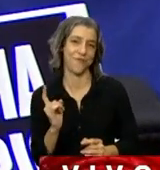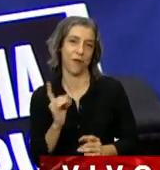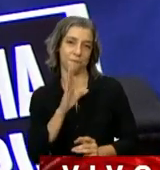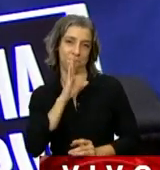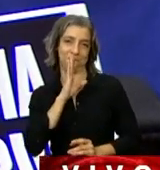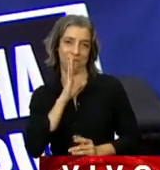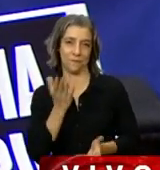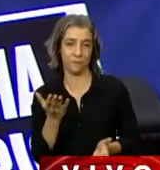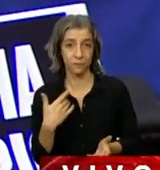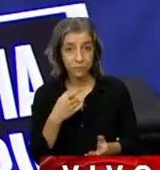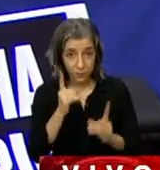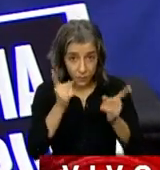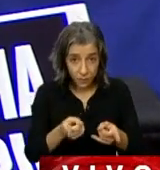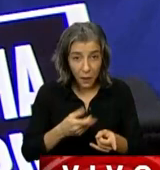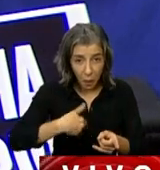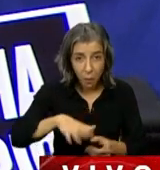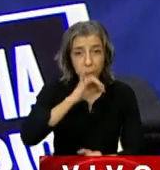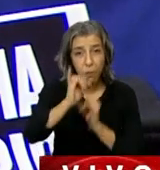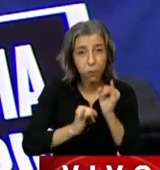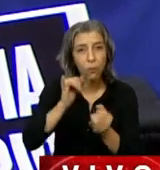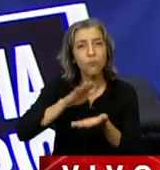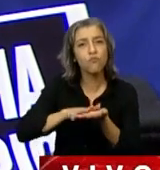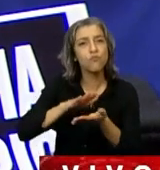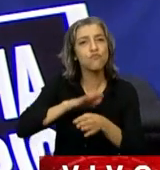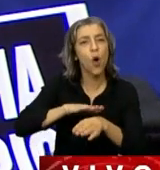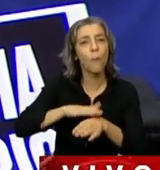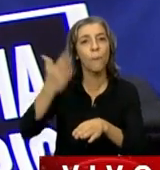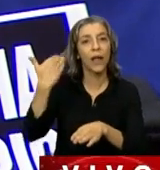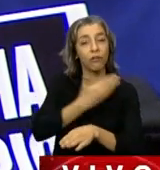su gobierno, hizo un pacto de exploración